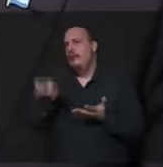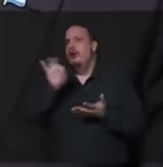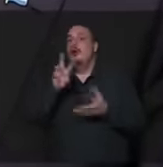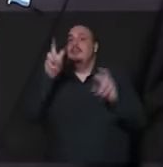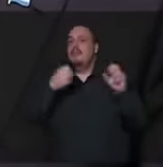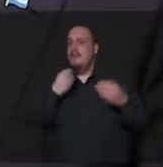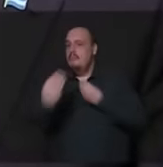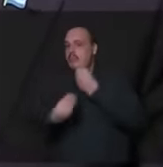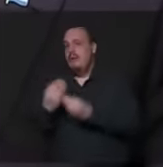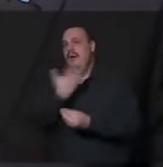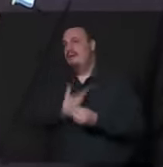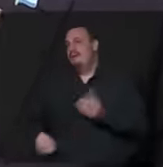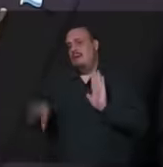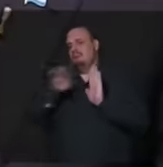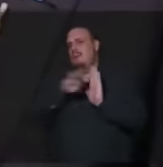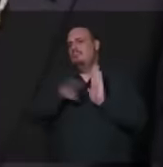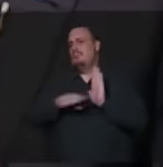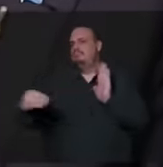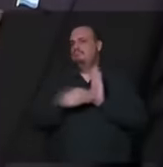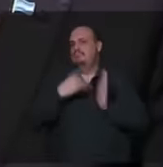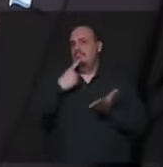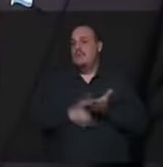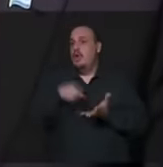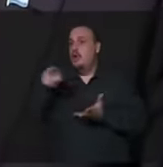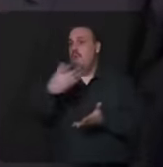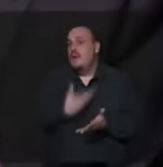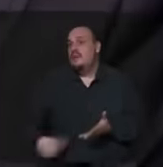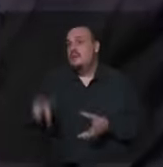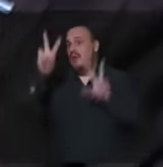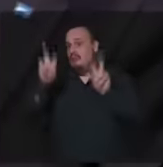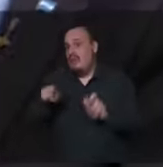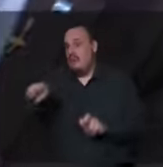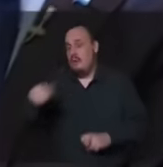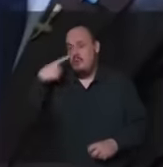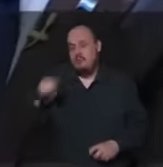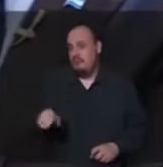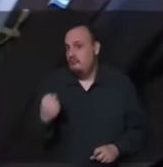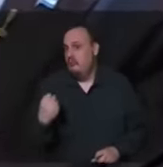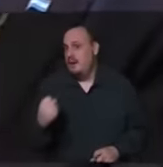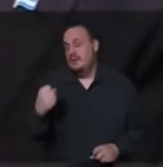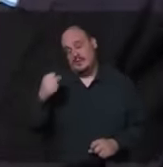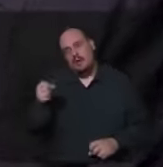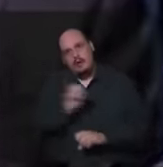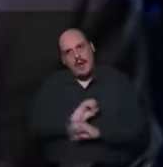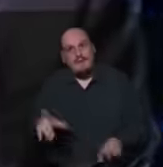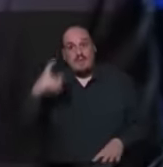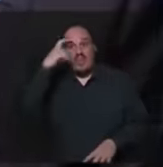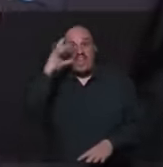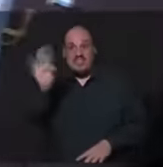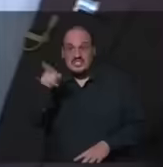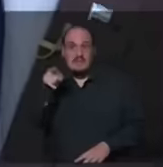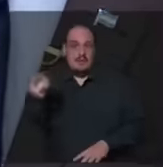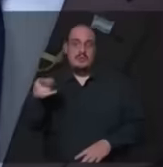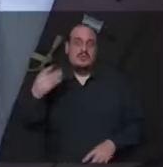cupos, lo establecen los Estados. No, o no conoces el Estado, y eso es mucho más grave, porque el 10 de diciembre tenés que